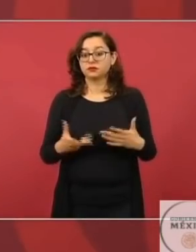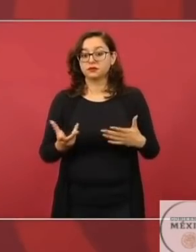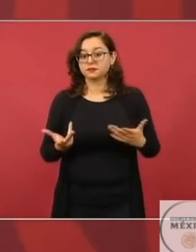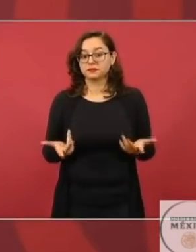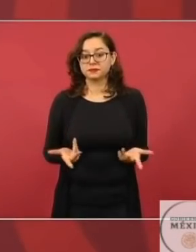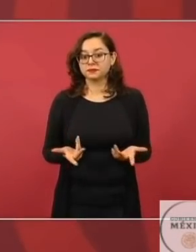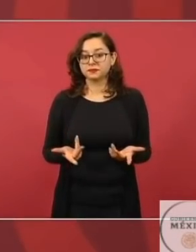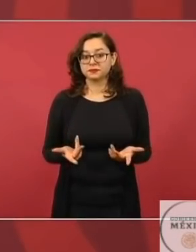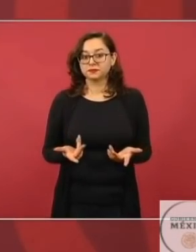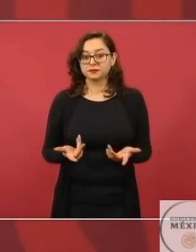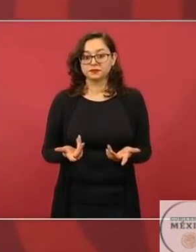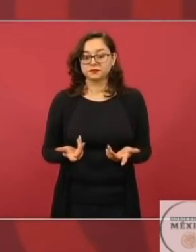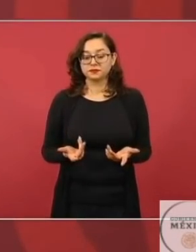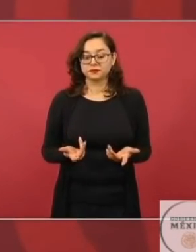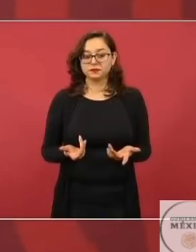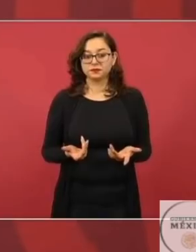varias